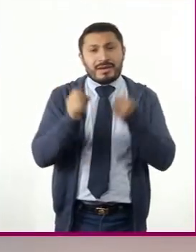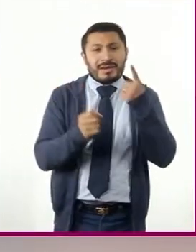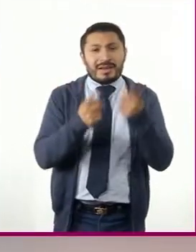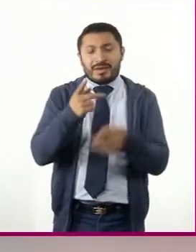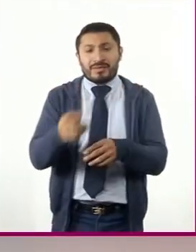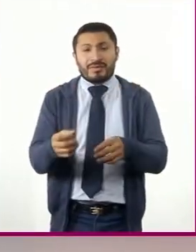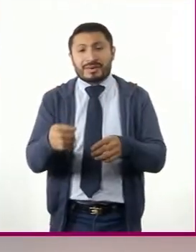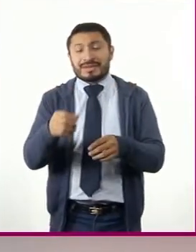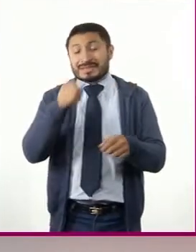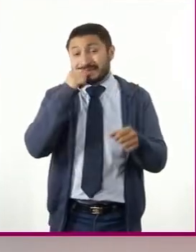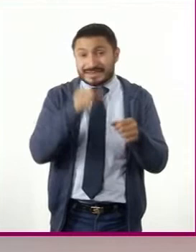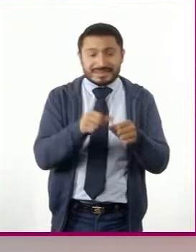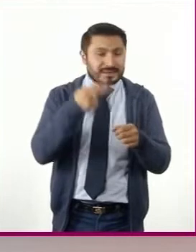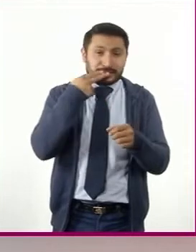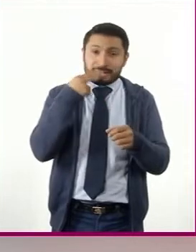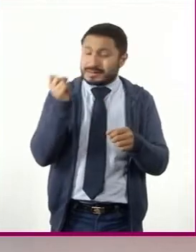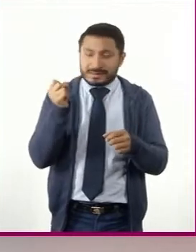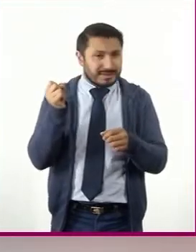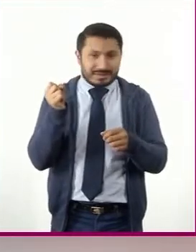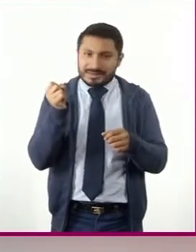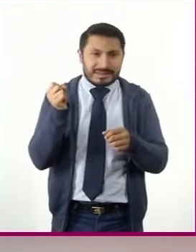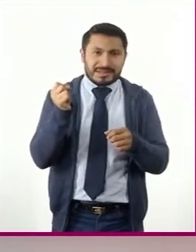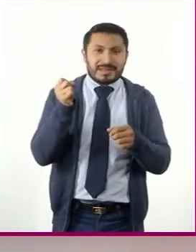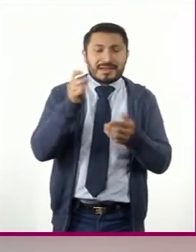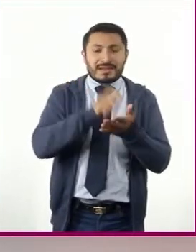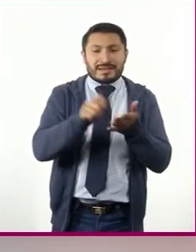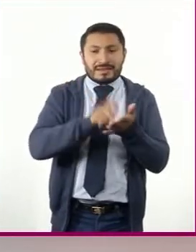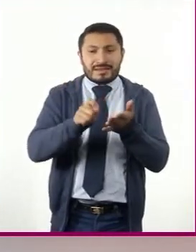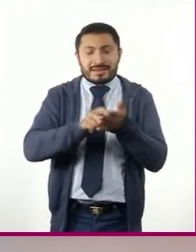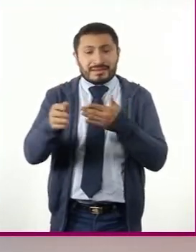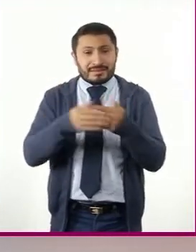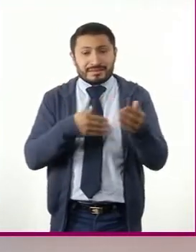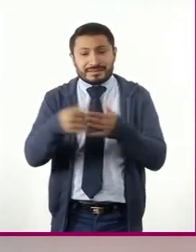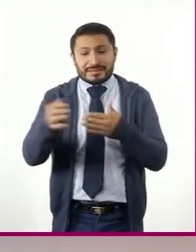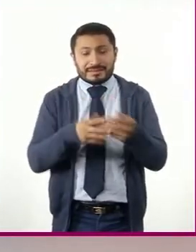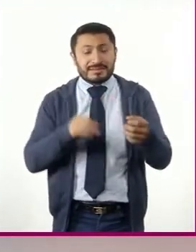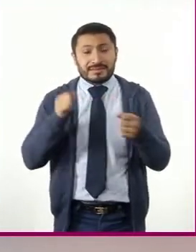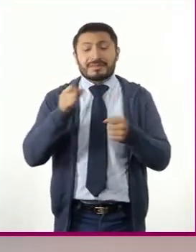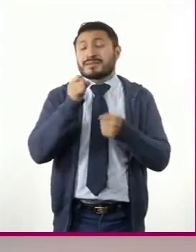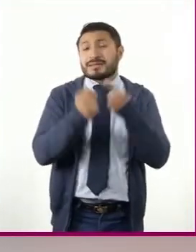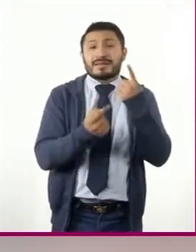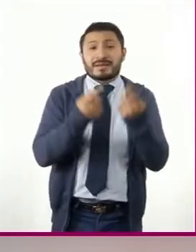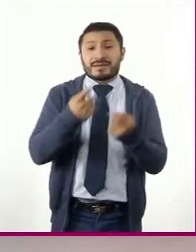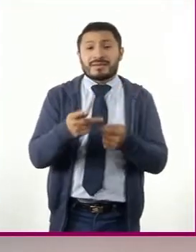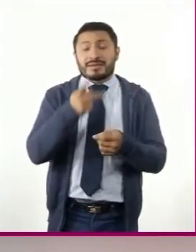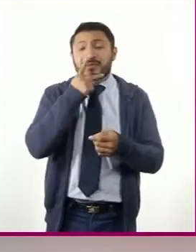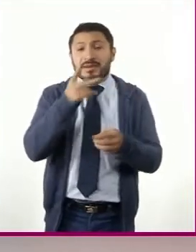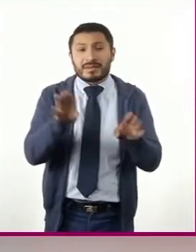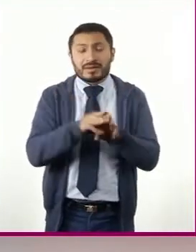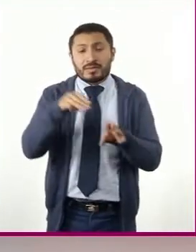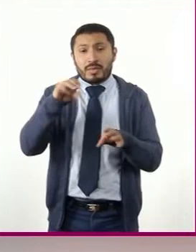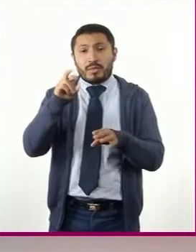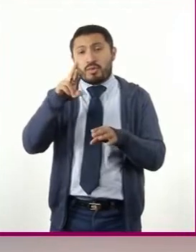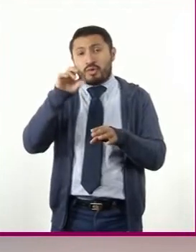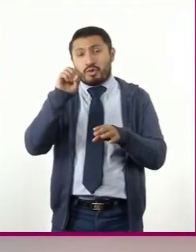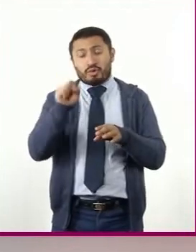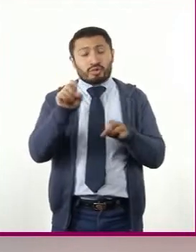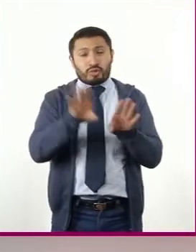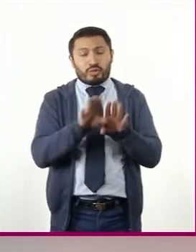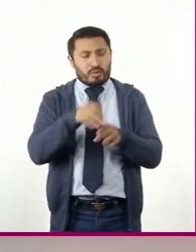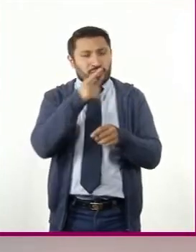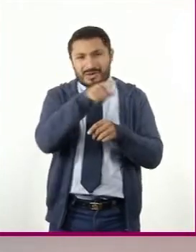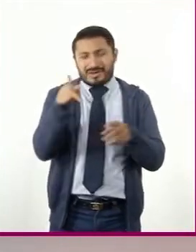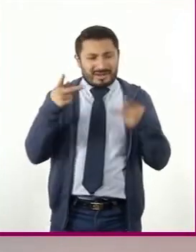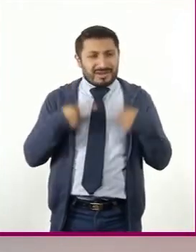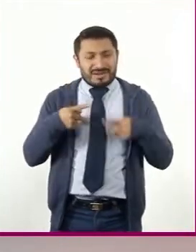ya no se usan en la escritura actual. Además, los términos moros, como los que identifican a los